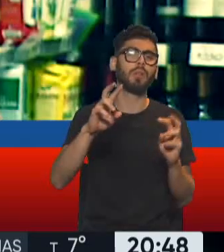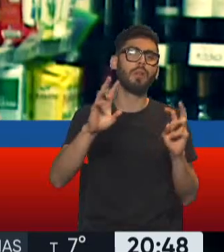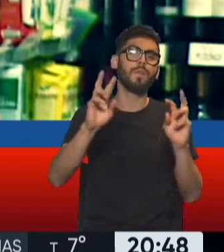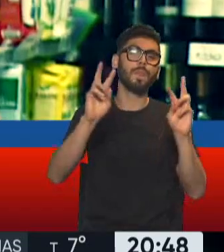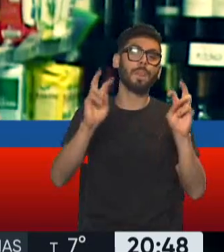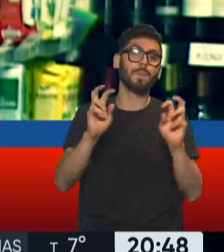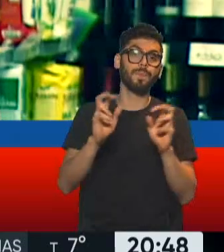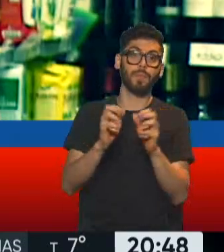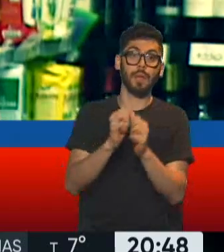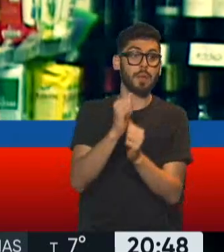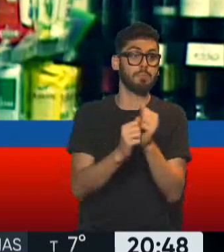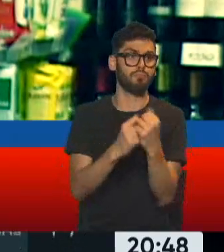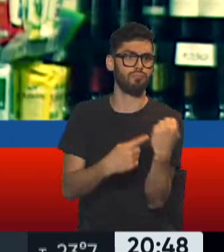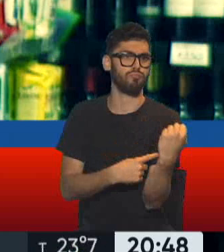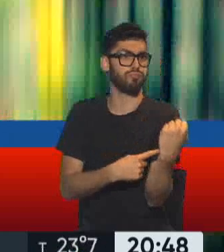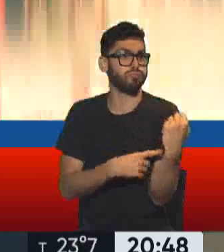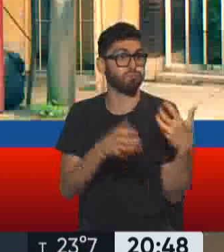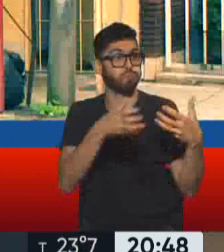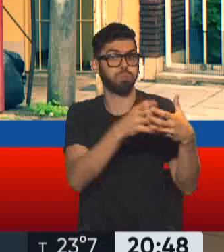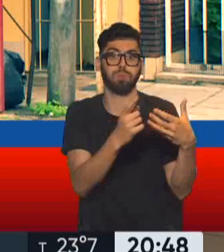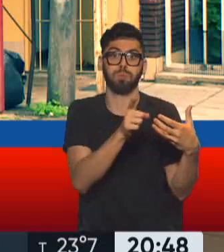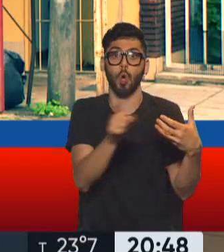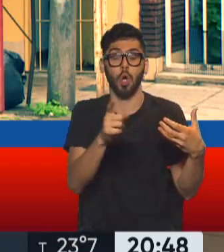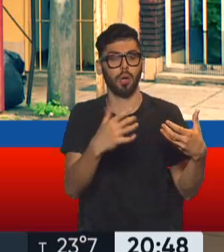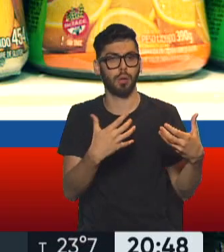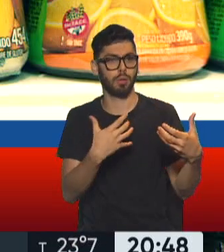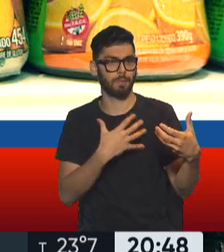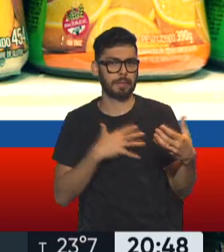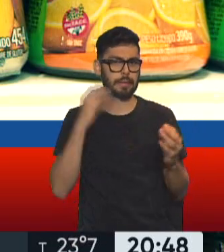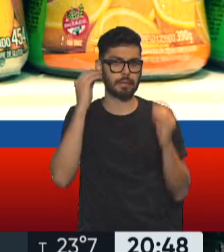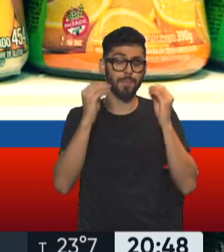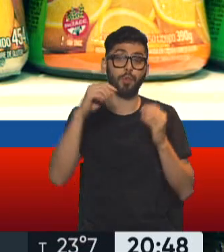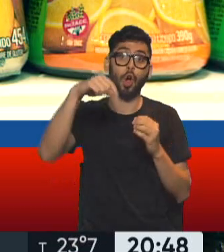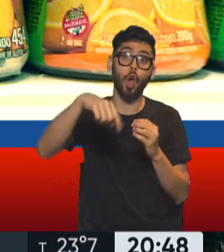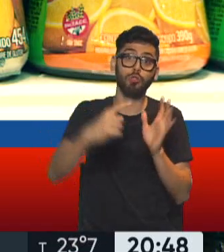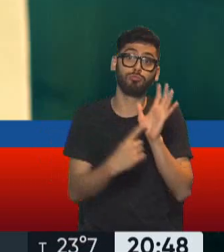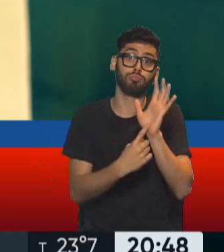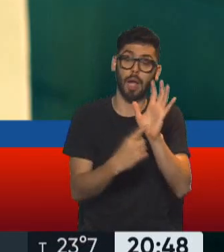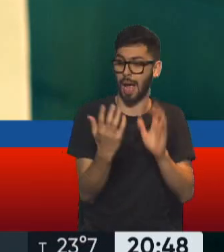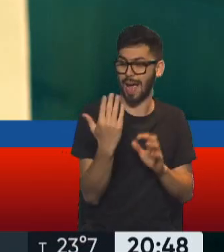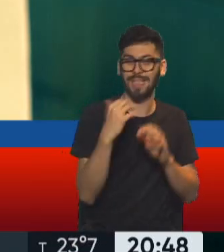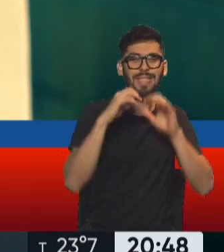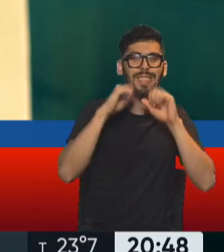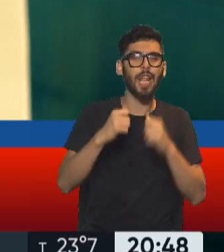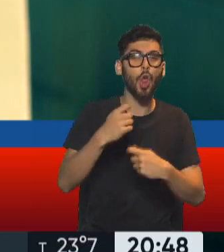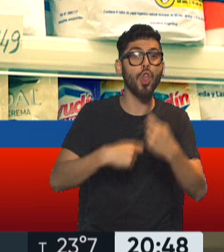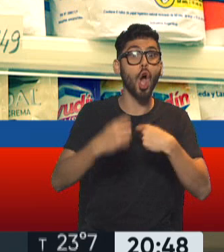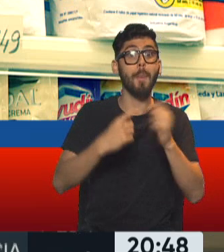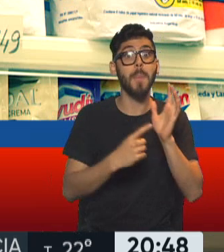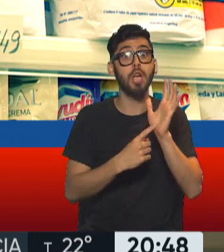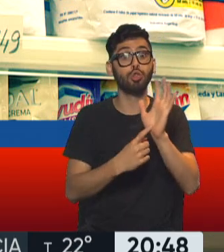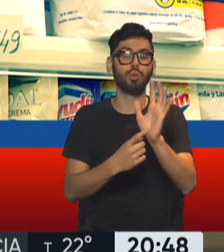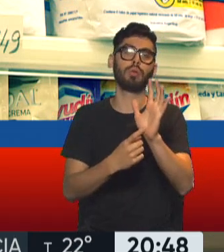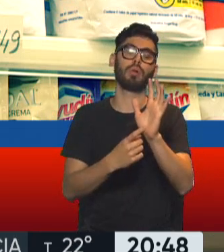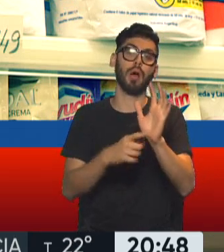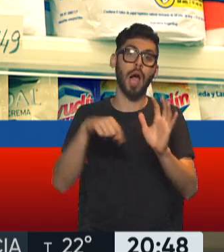las empresas monopólicas, la verdad que nos preocupaba. Y hoy, digamos que con esta resolución que sacó ayer el secretario de Comercio, la verdad que